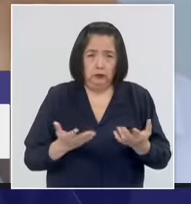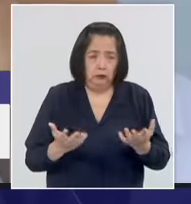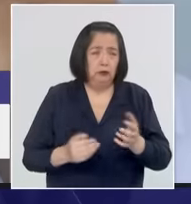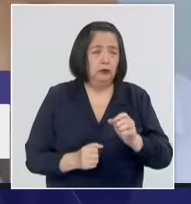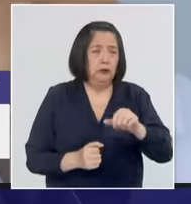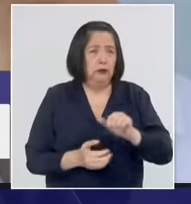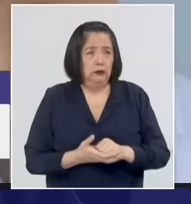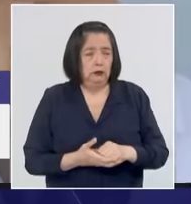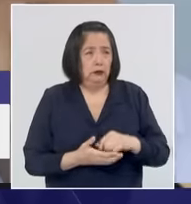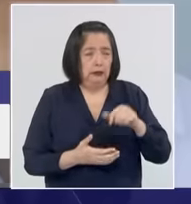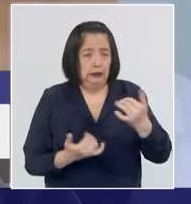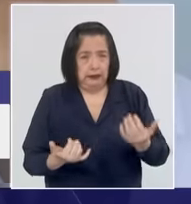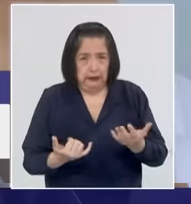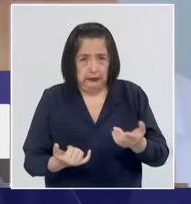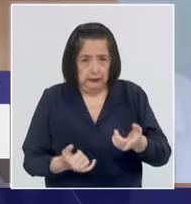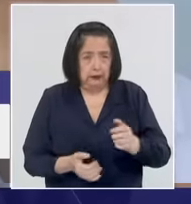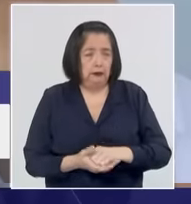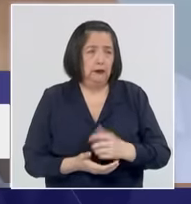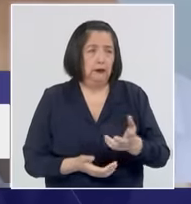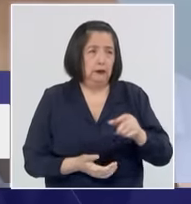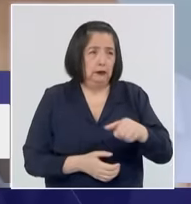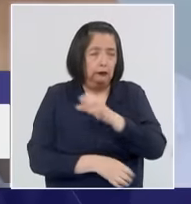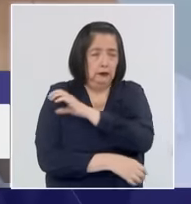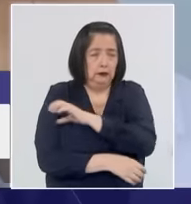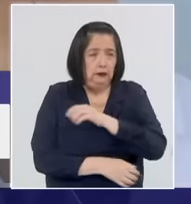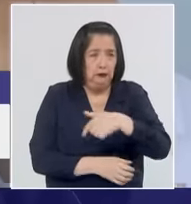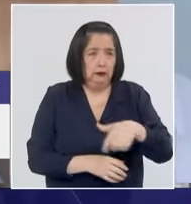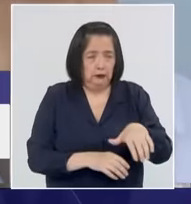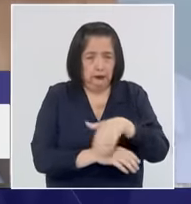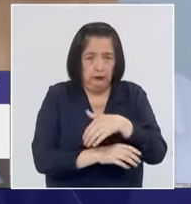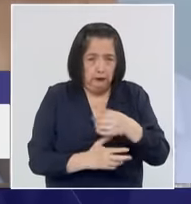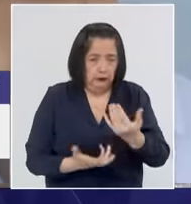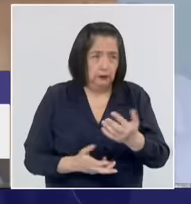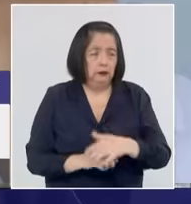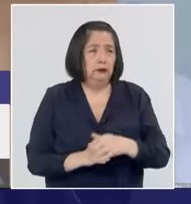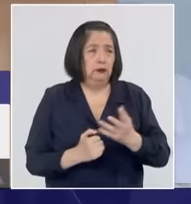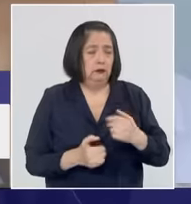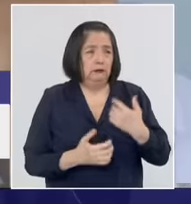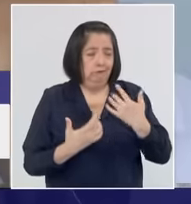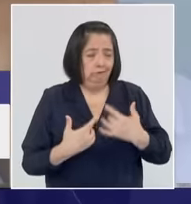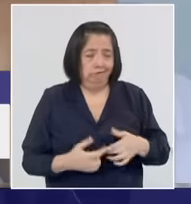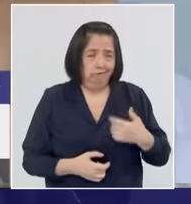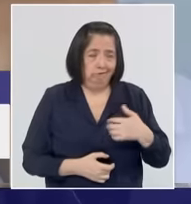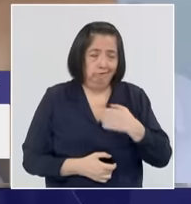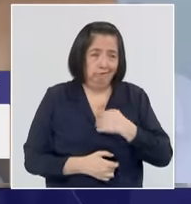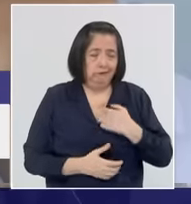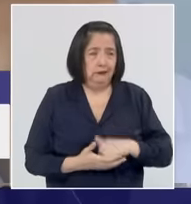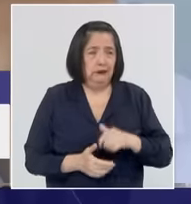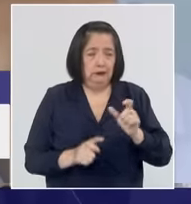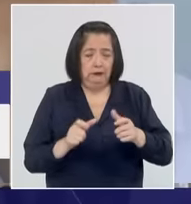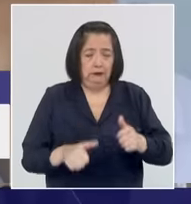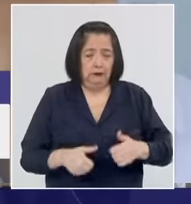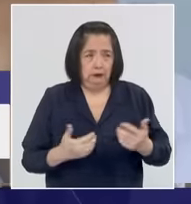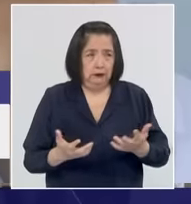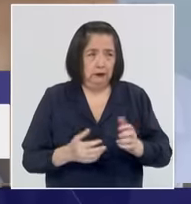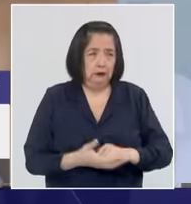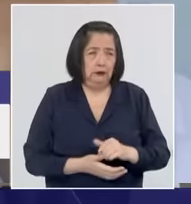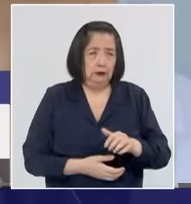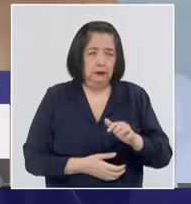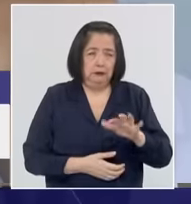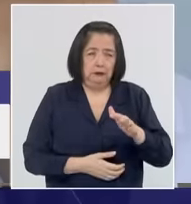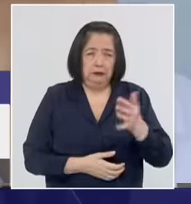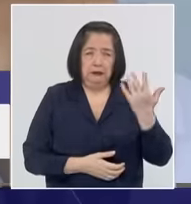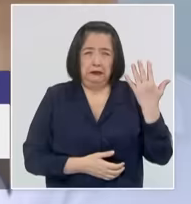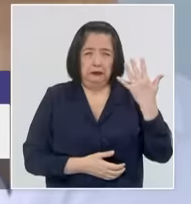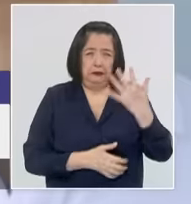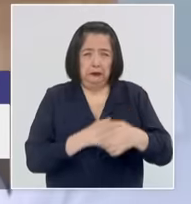circunstancia empezó en esta calle justamente. Es muy triste lo que viene pasando. Los vecinos nos decían que cerca de hace